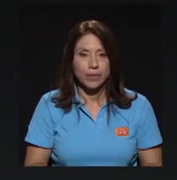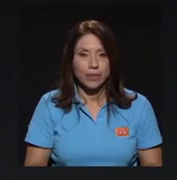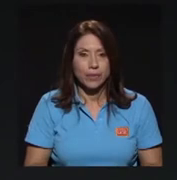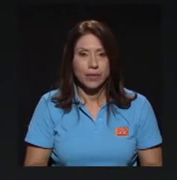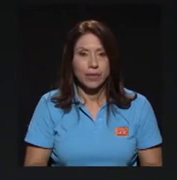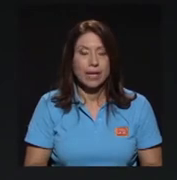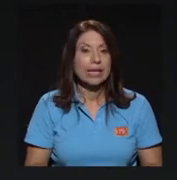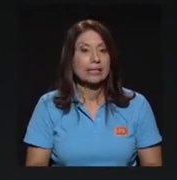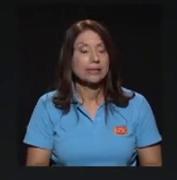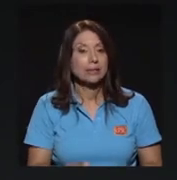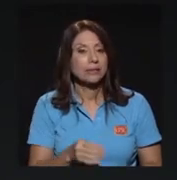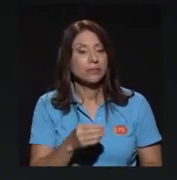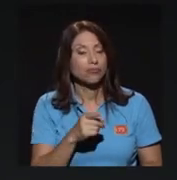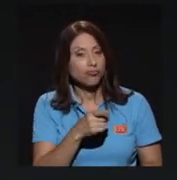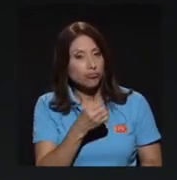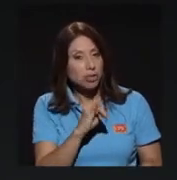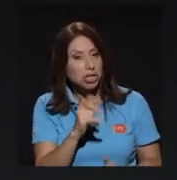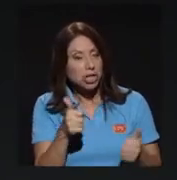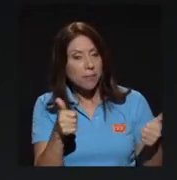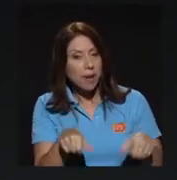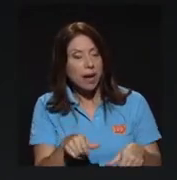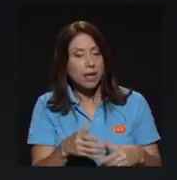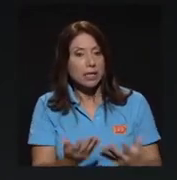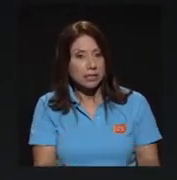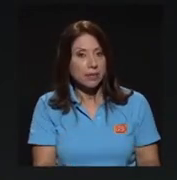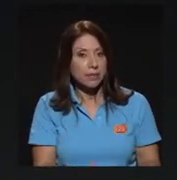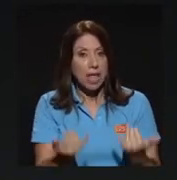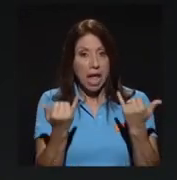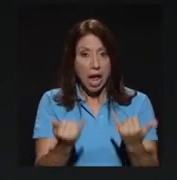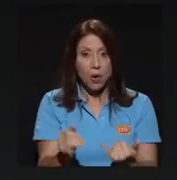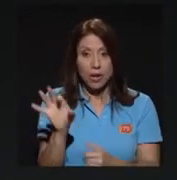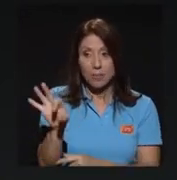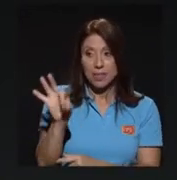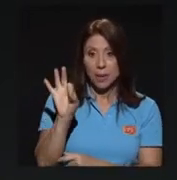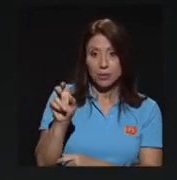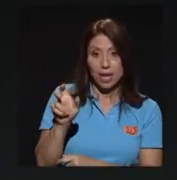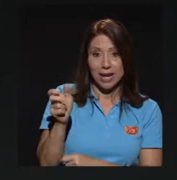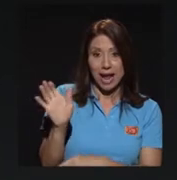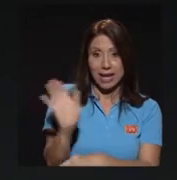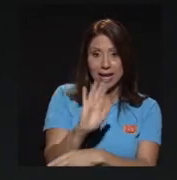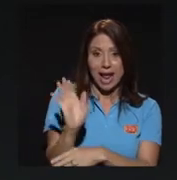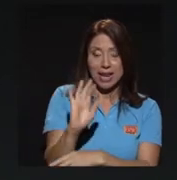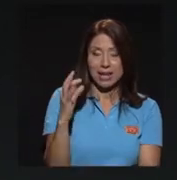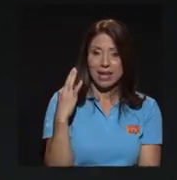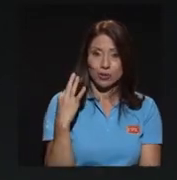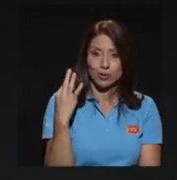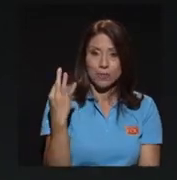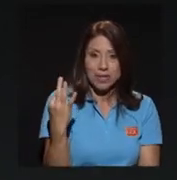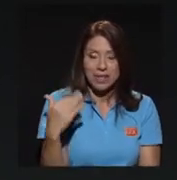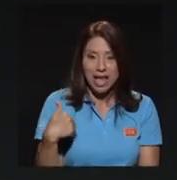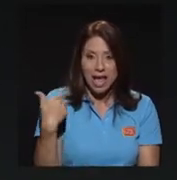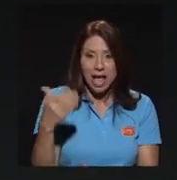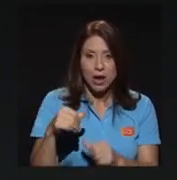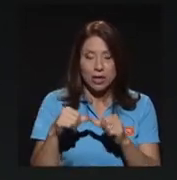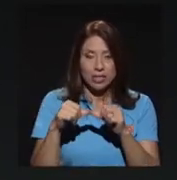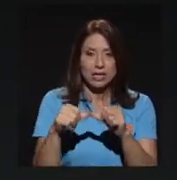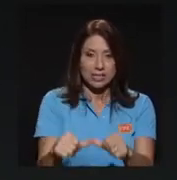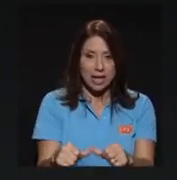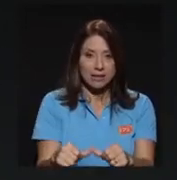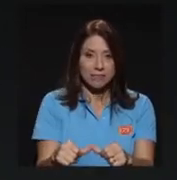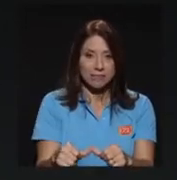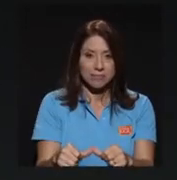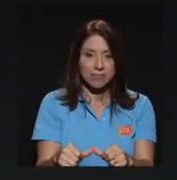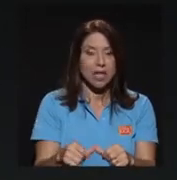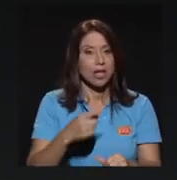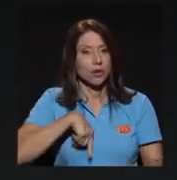si le parece invitamos al canal a que nos invite a regresar y